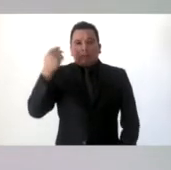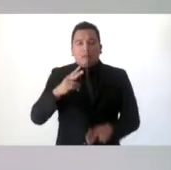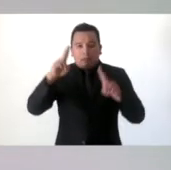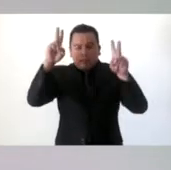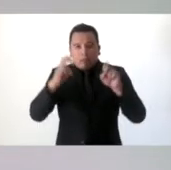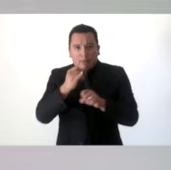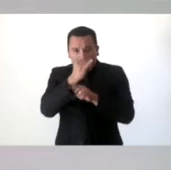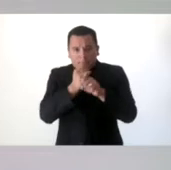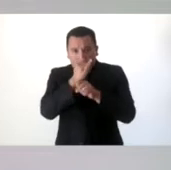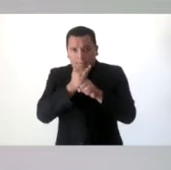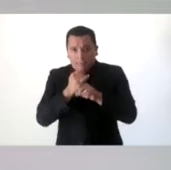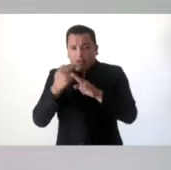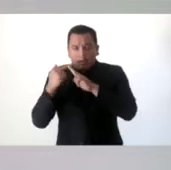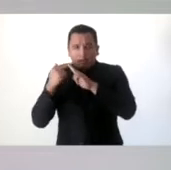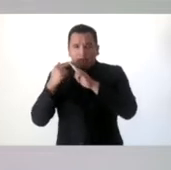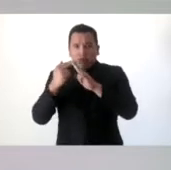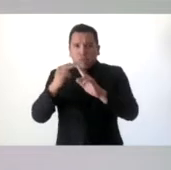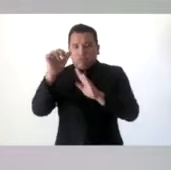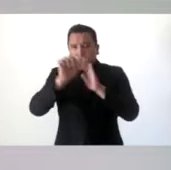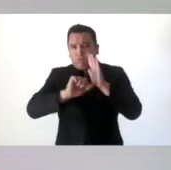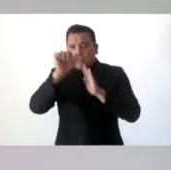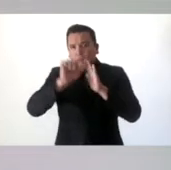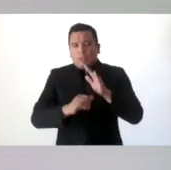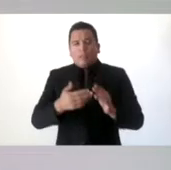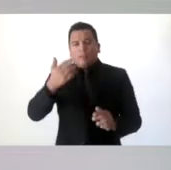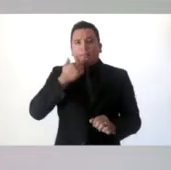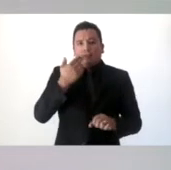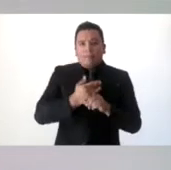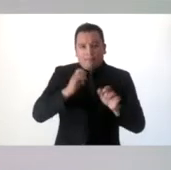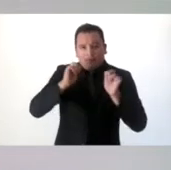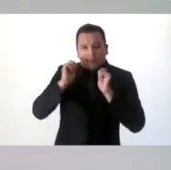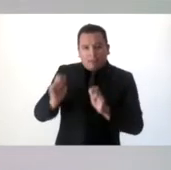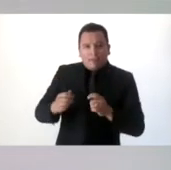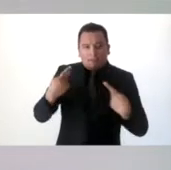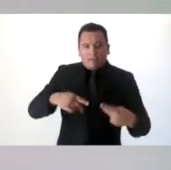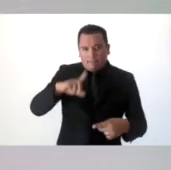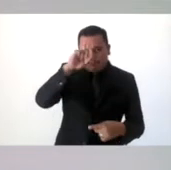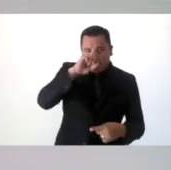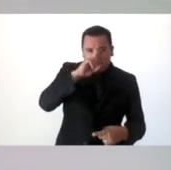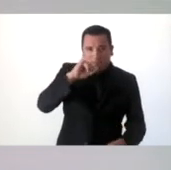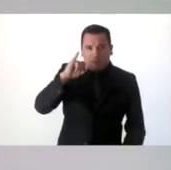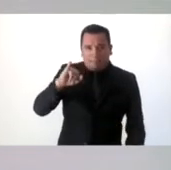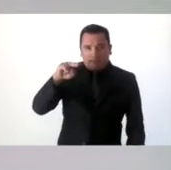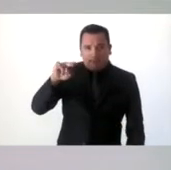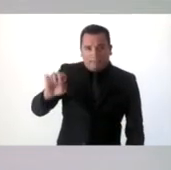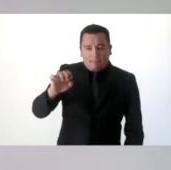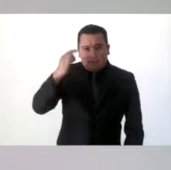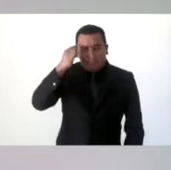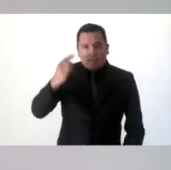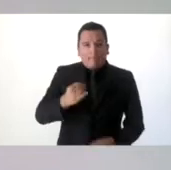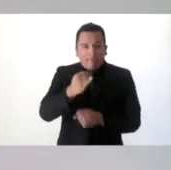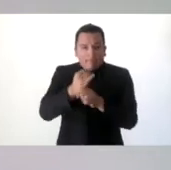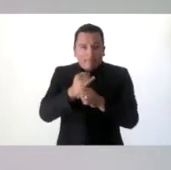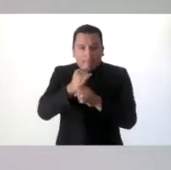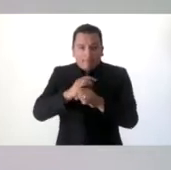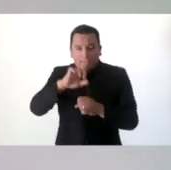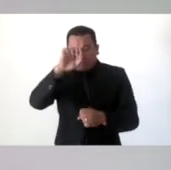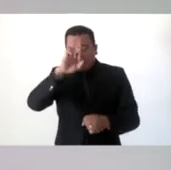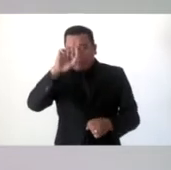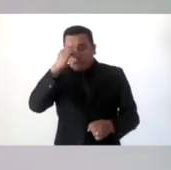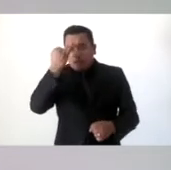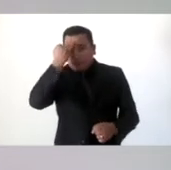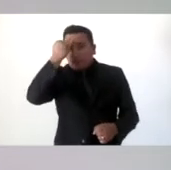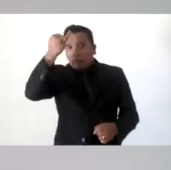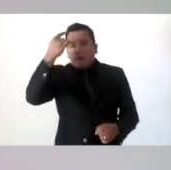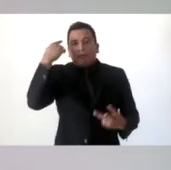estado investigando y en el que ha estado inmerso los últimos meses, producto de un encargo que se le hizo en el Consejo General del INE para trabajar una propuesta